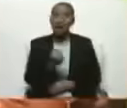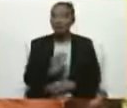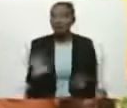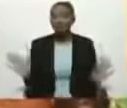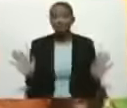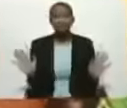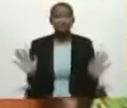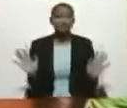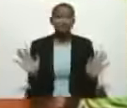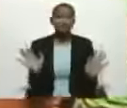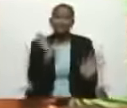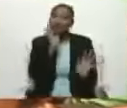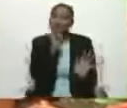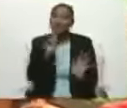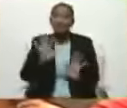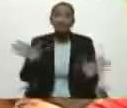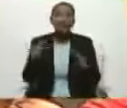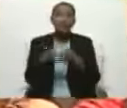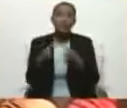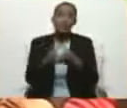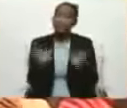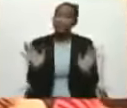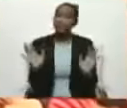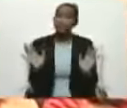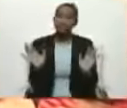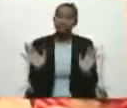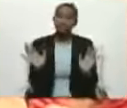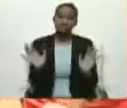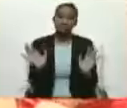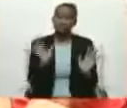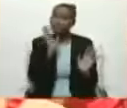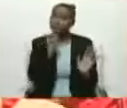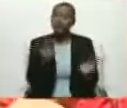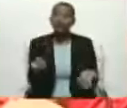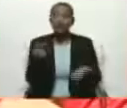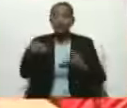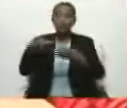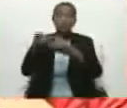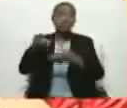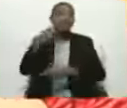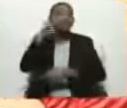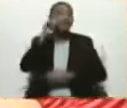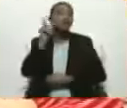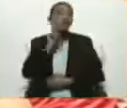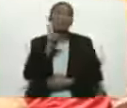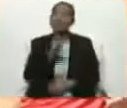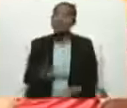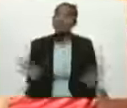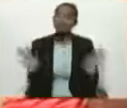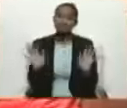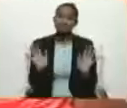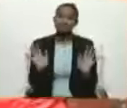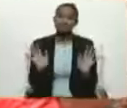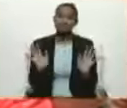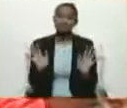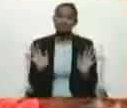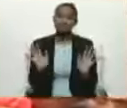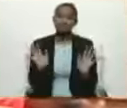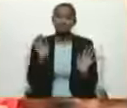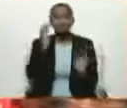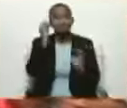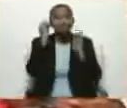Ya están corrompidos, ya son corruptos. Y los llaman, mira, yo sé que tú tienes esto. Por